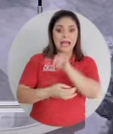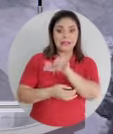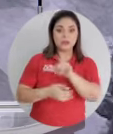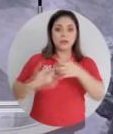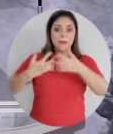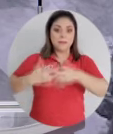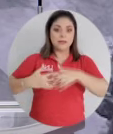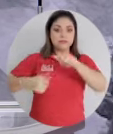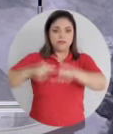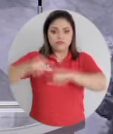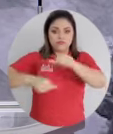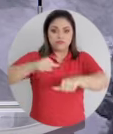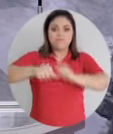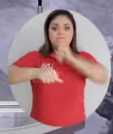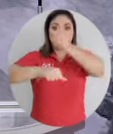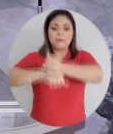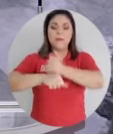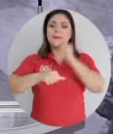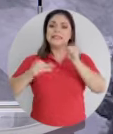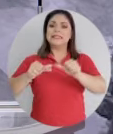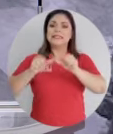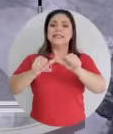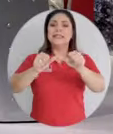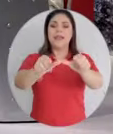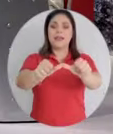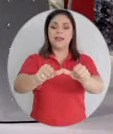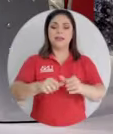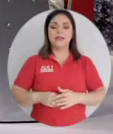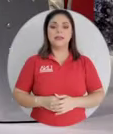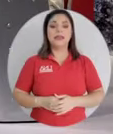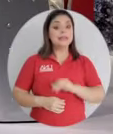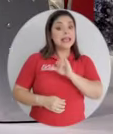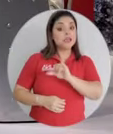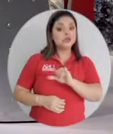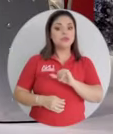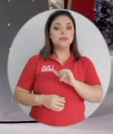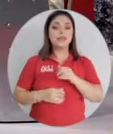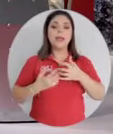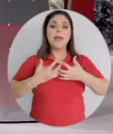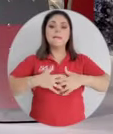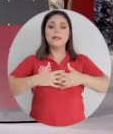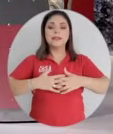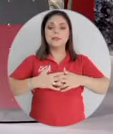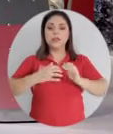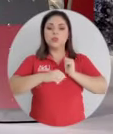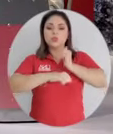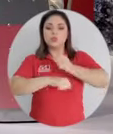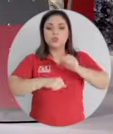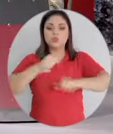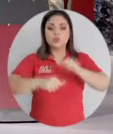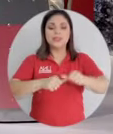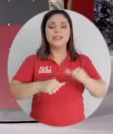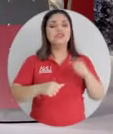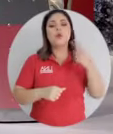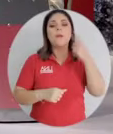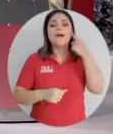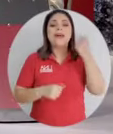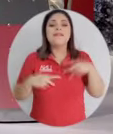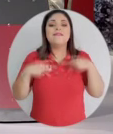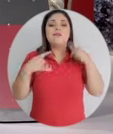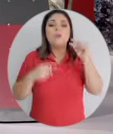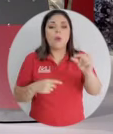se mantengan en el tiempo? Es que, Mari, son emprendimientos, muchos de ellos de subsistencia. Me quedé sin